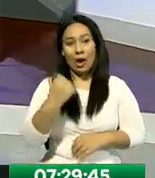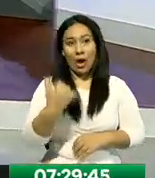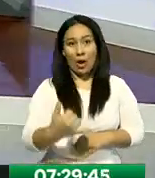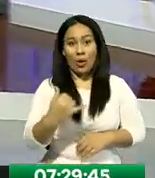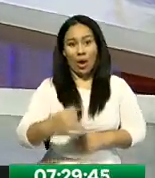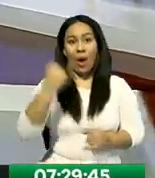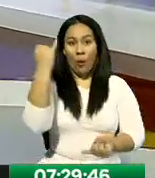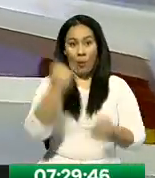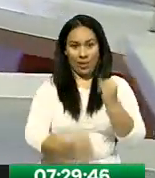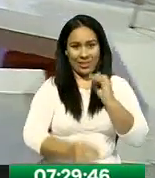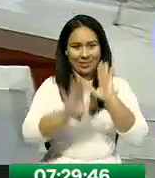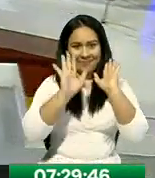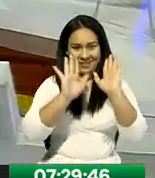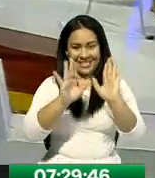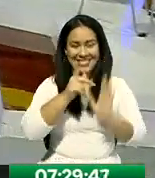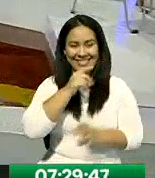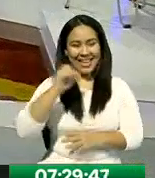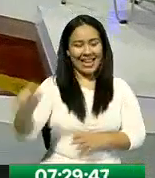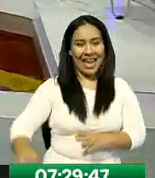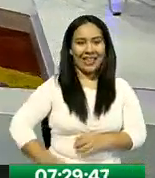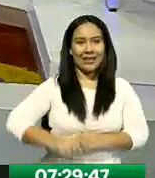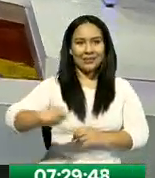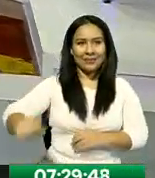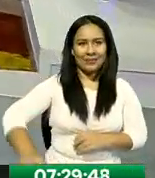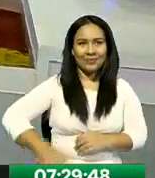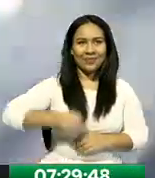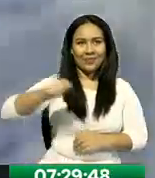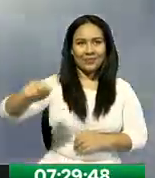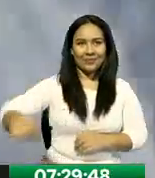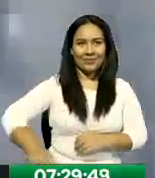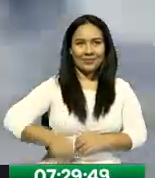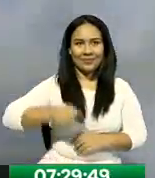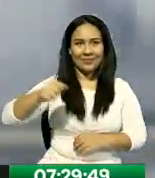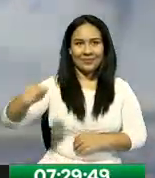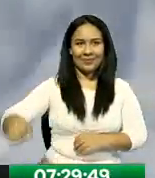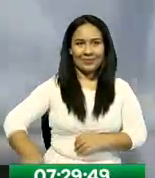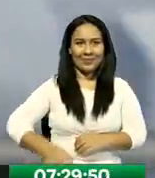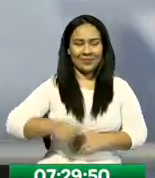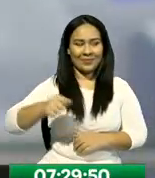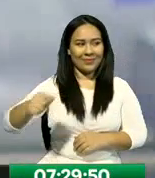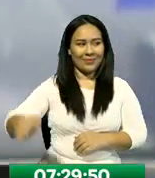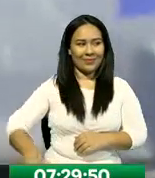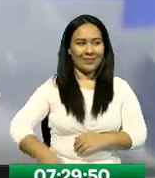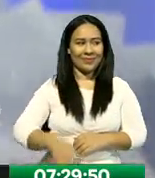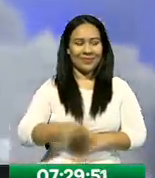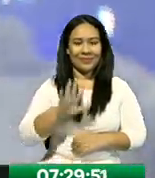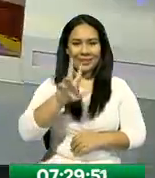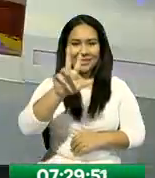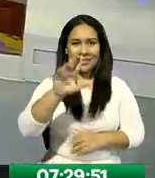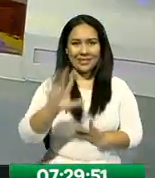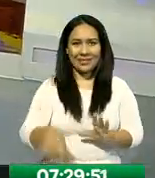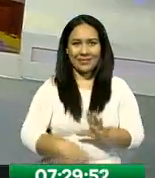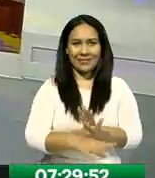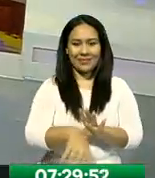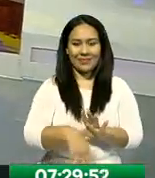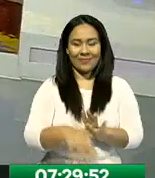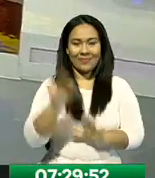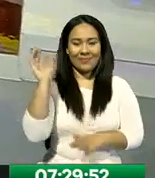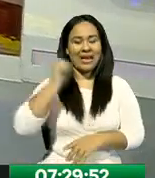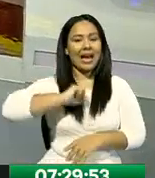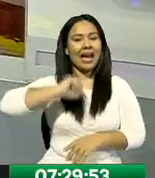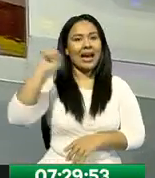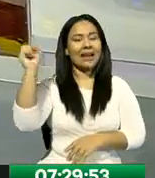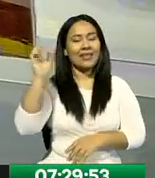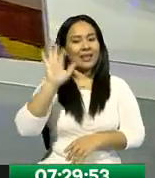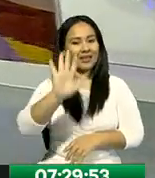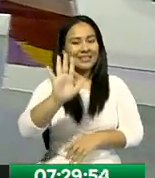Síganlo intentando. Damos vuelta al ánfora. Aquí está. Y ahora sí, rapidito el tercero y el ganador. Aquí